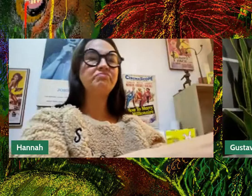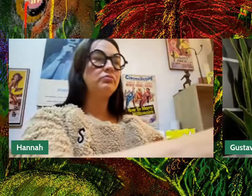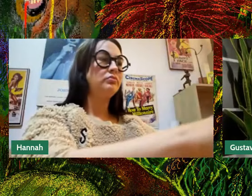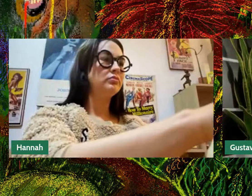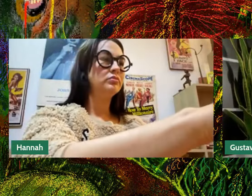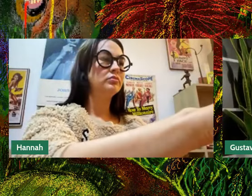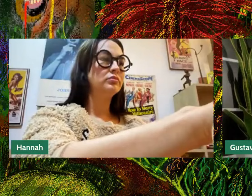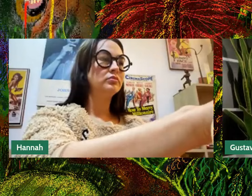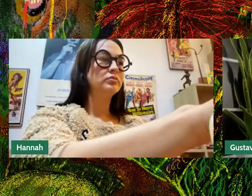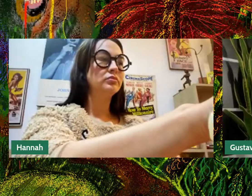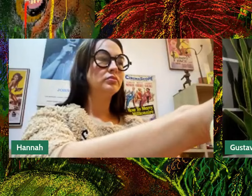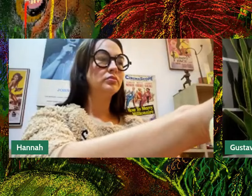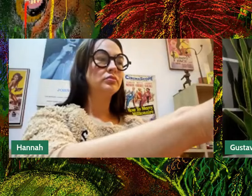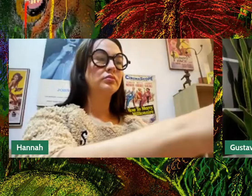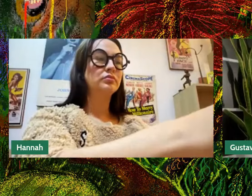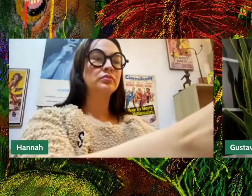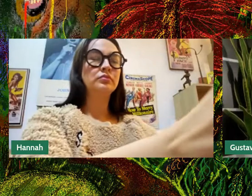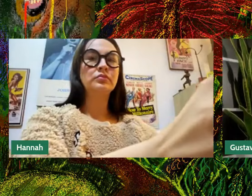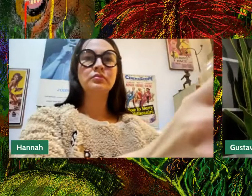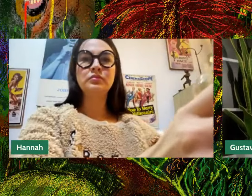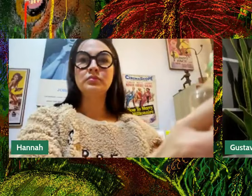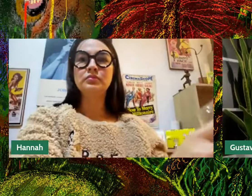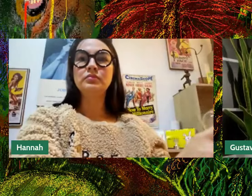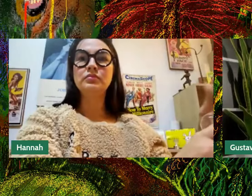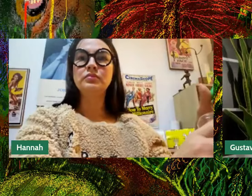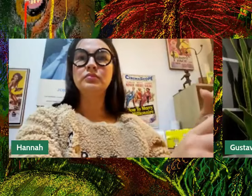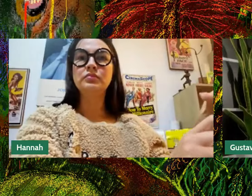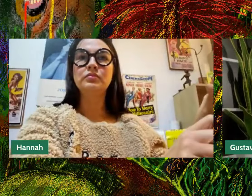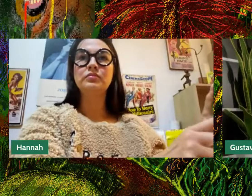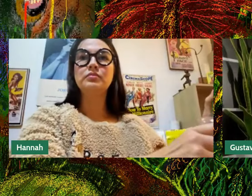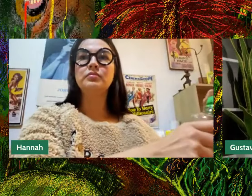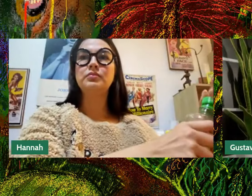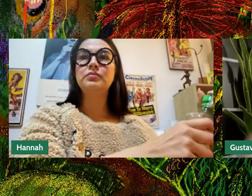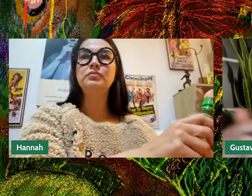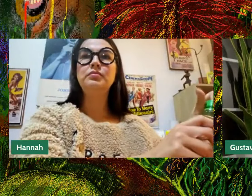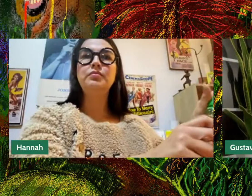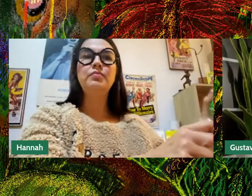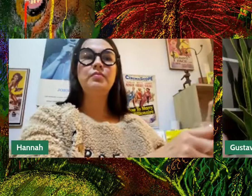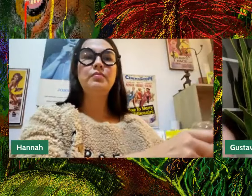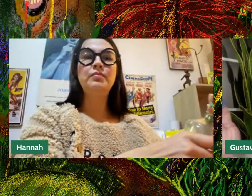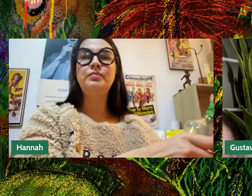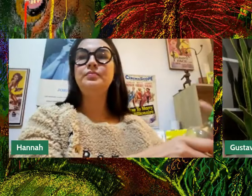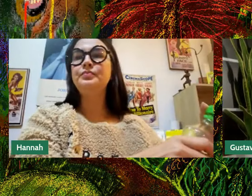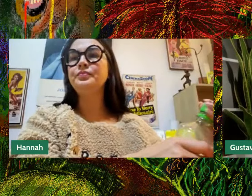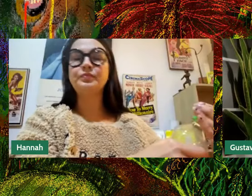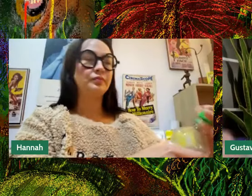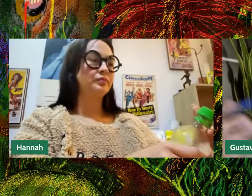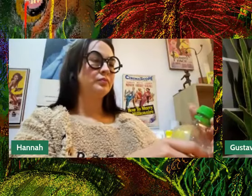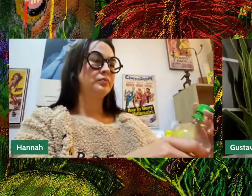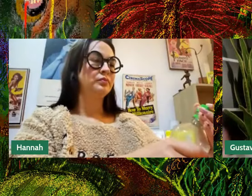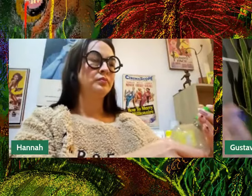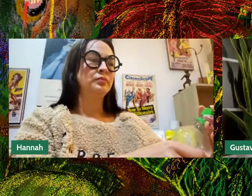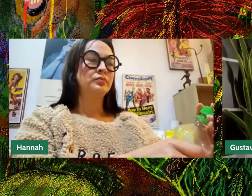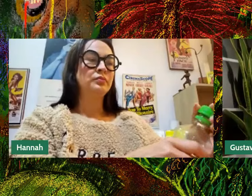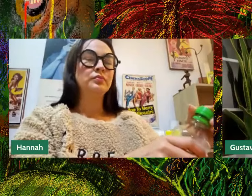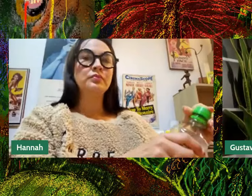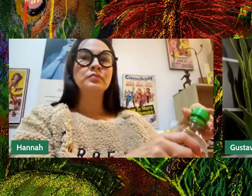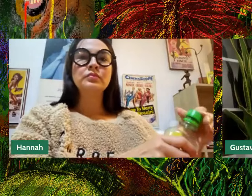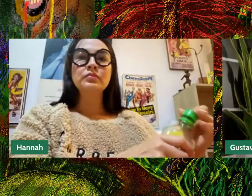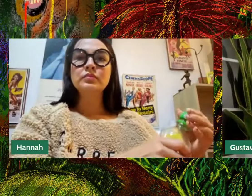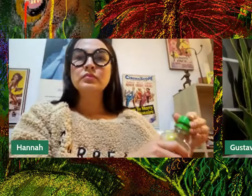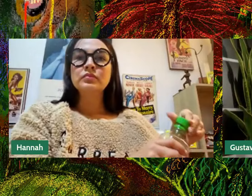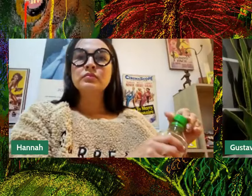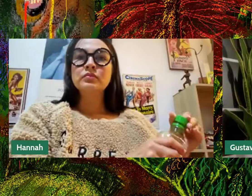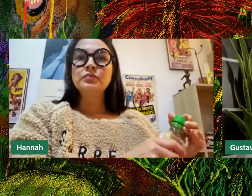se le olvida mencionar, ¿cierto?, que en el momento en que Hitler estaba tomándose el